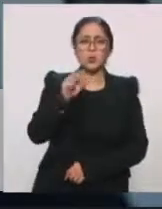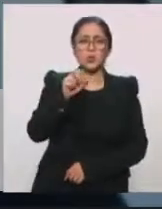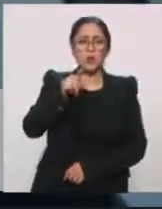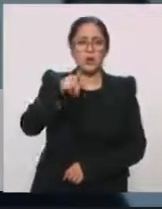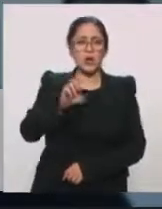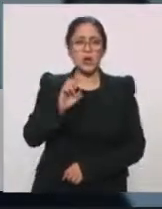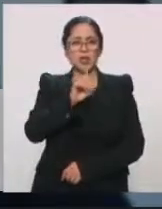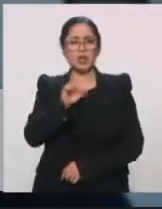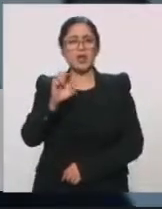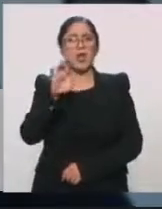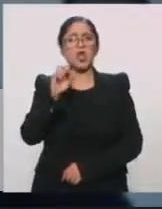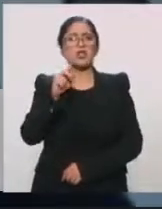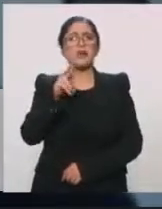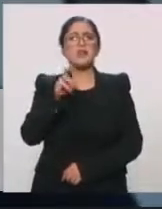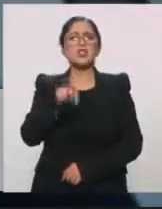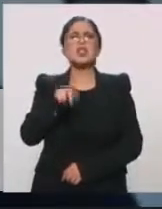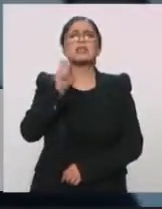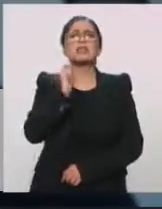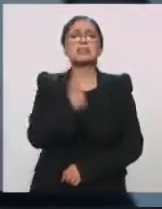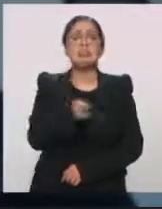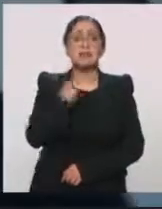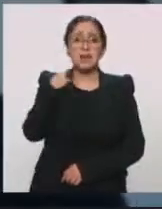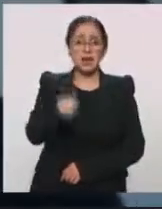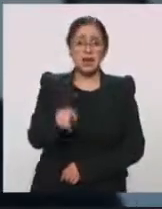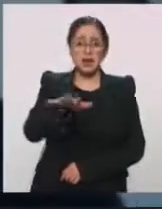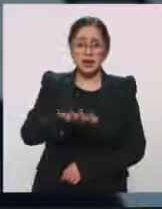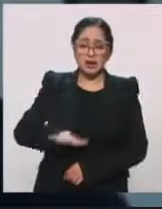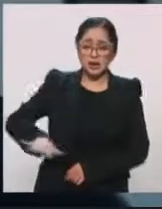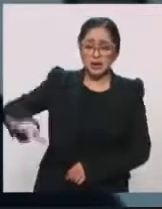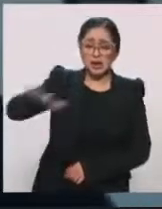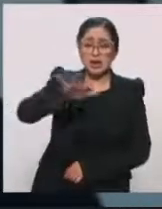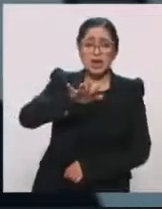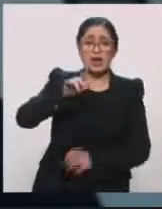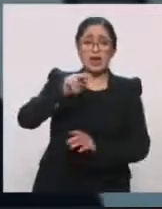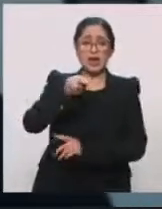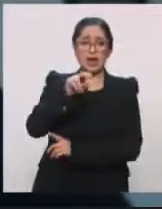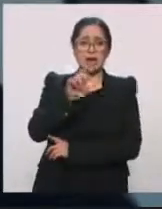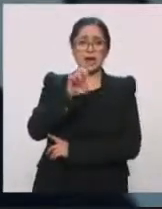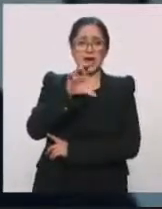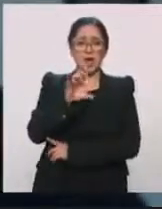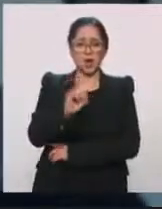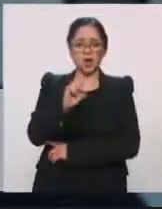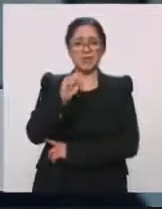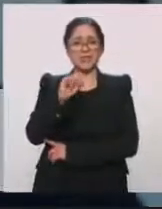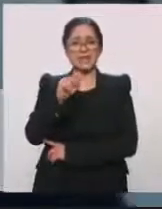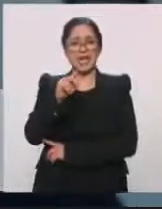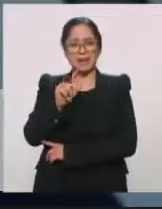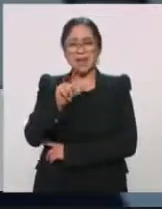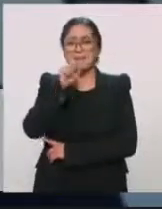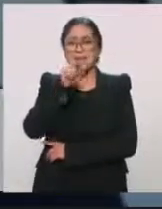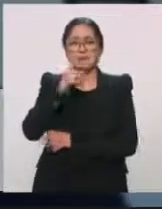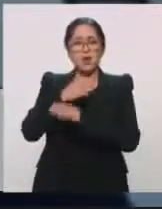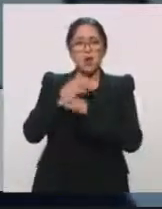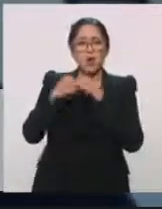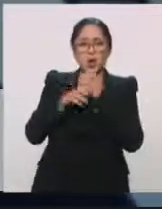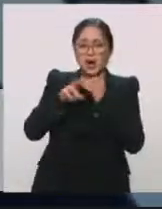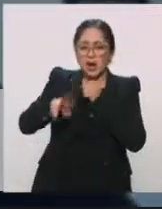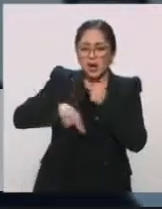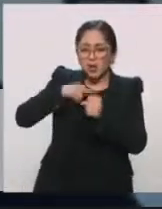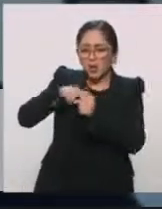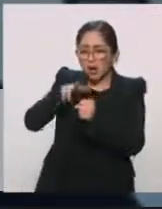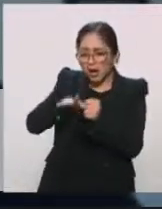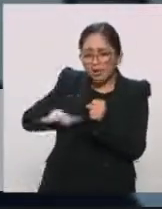se entiende que los ecosistemas y los recursos naturales que están en esa zona de la ciudad